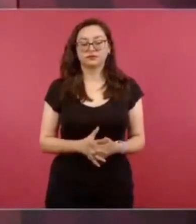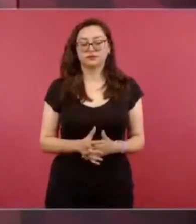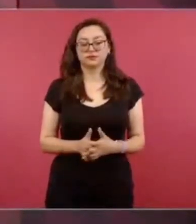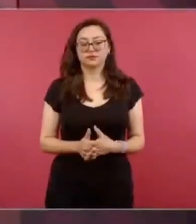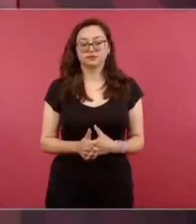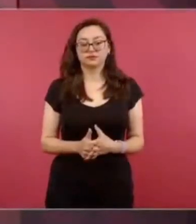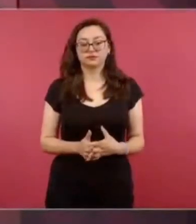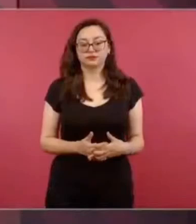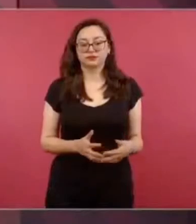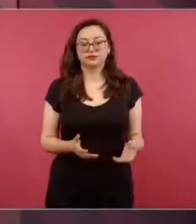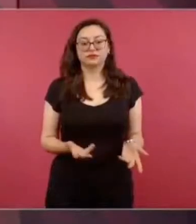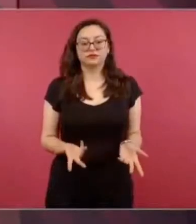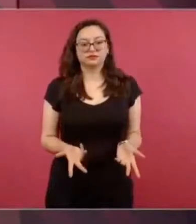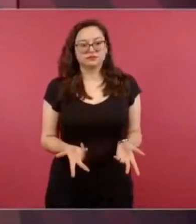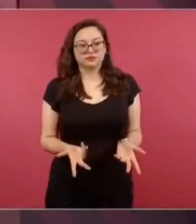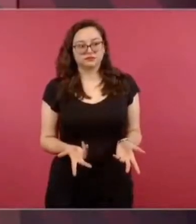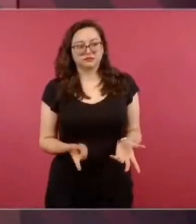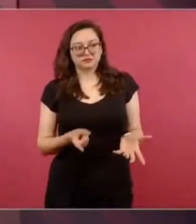un acto de corrupción,